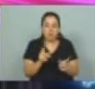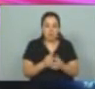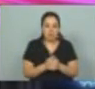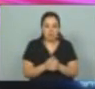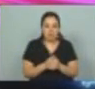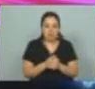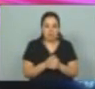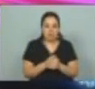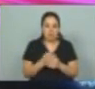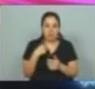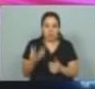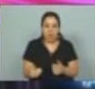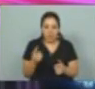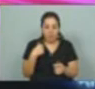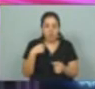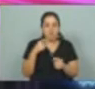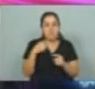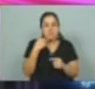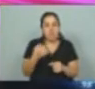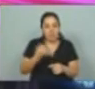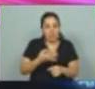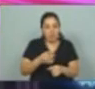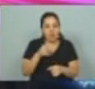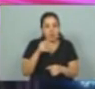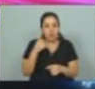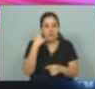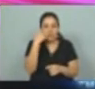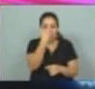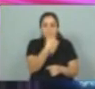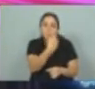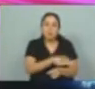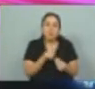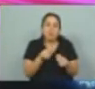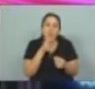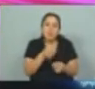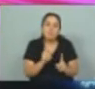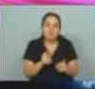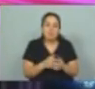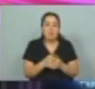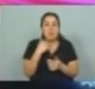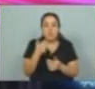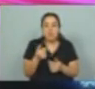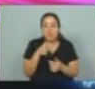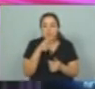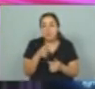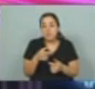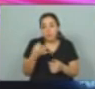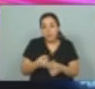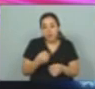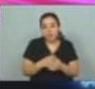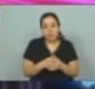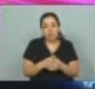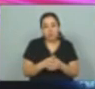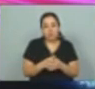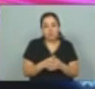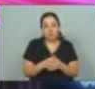eso. Y mi hija realmente la llamó y le dijo, ¿por qué había dicho eso? Y la respuesta fue, hija, es verdad. Se puede tapar